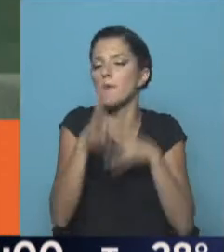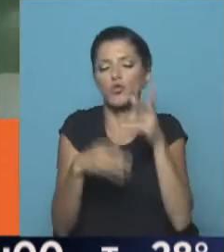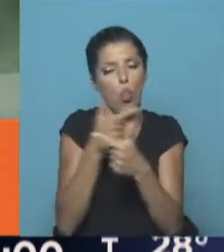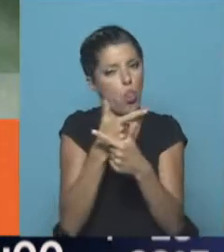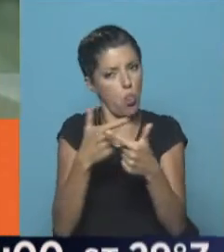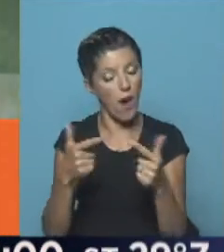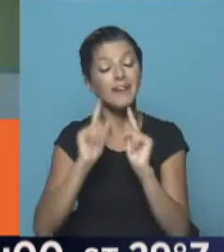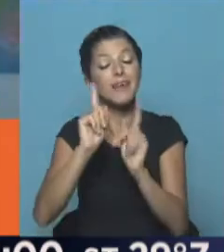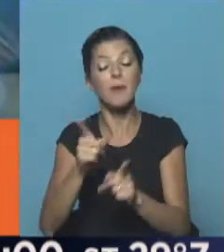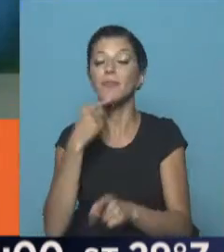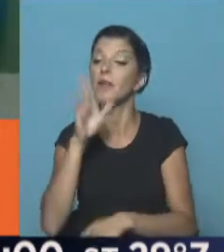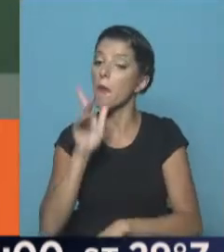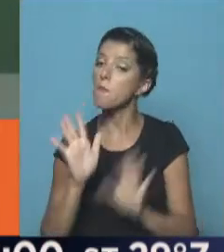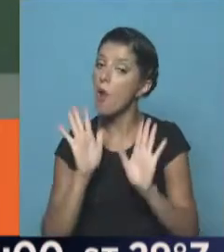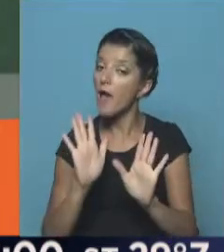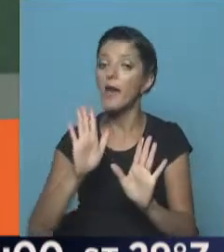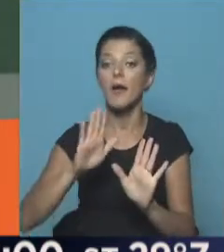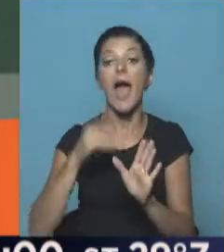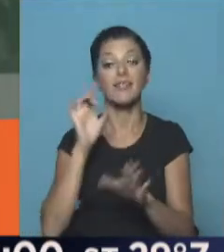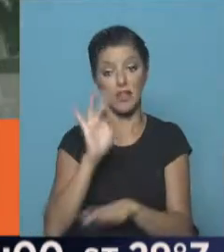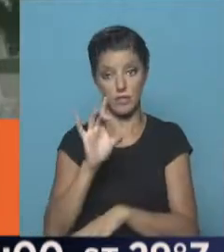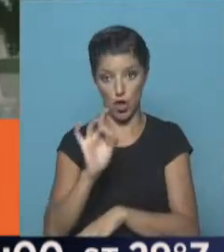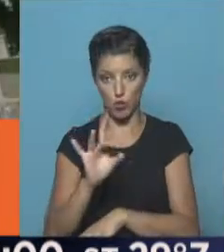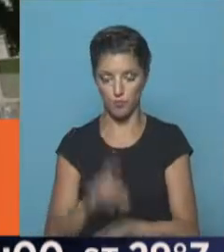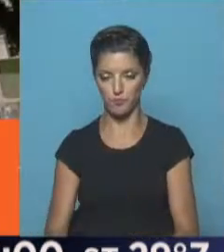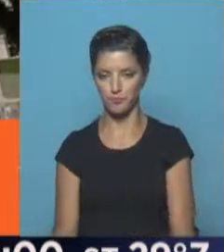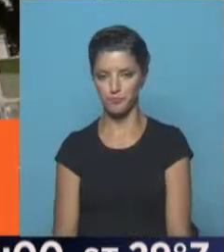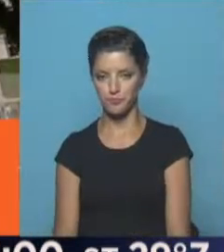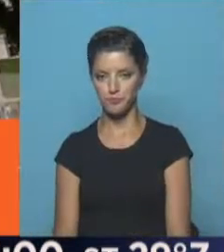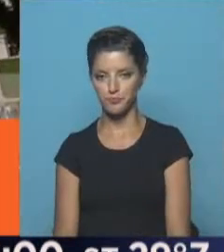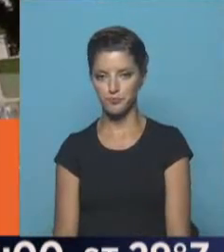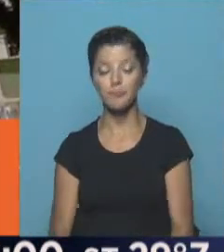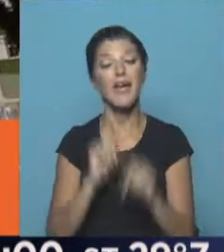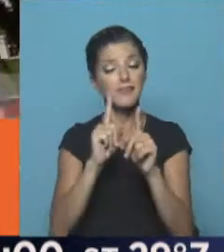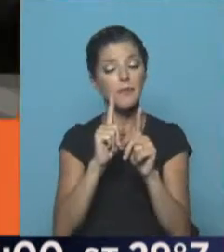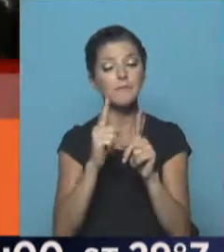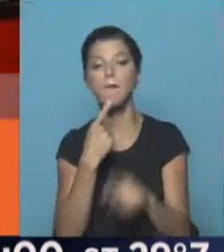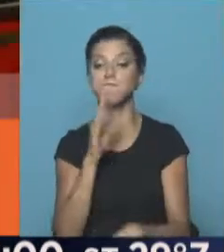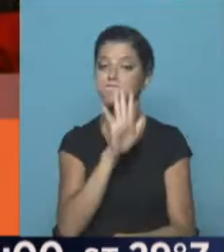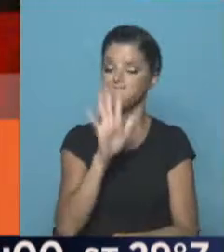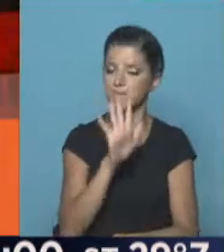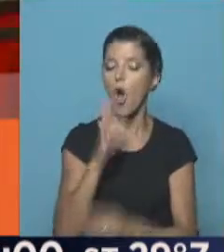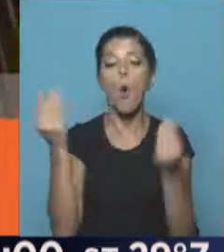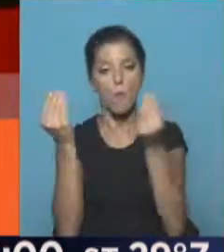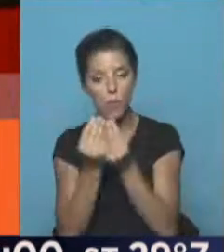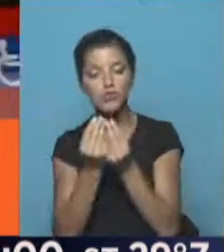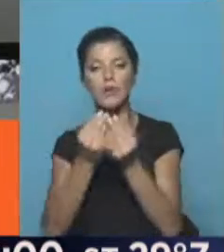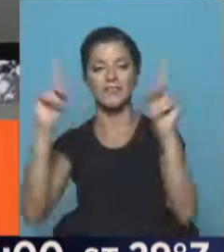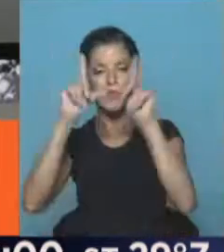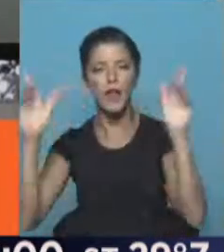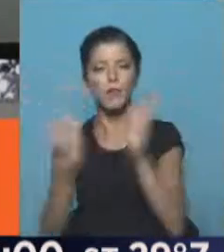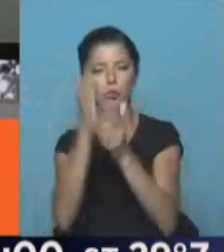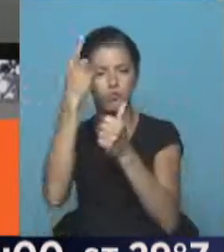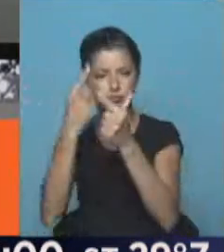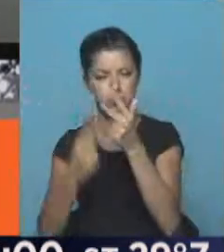insinúa que podría haberse tratado de un atentado esa inquietud es compartida por medios de comunicación y analistas